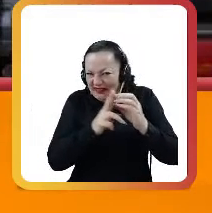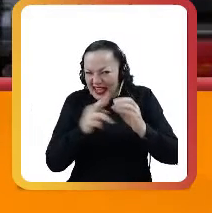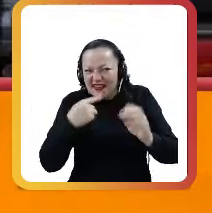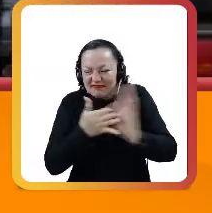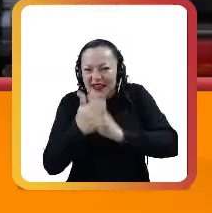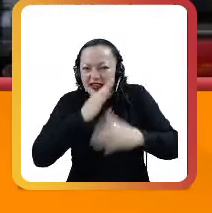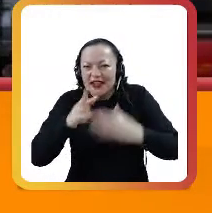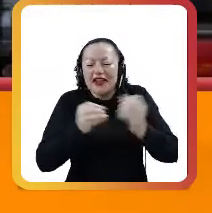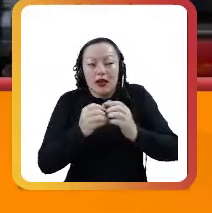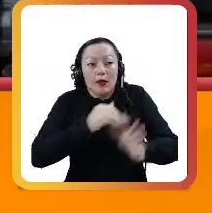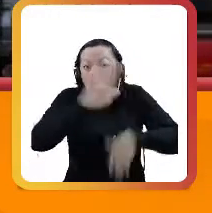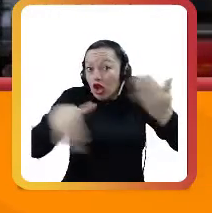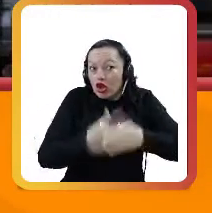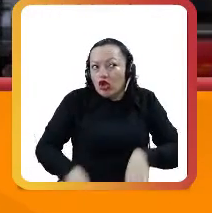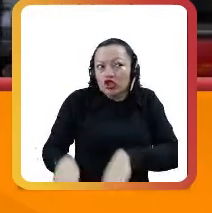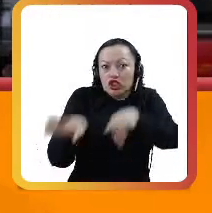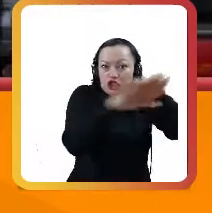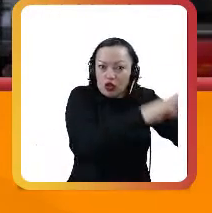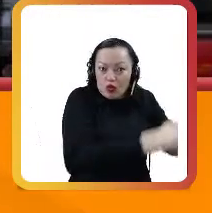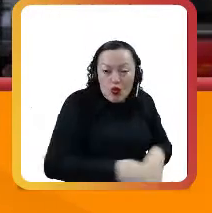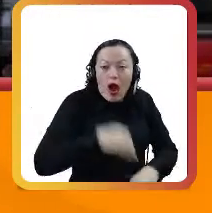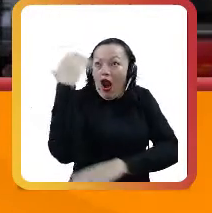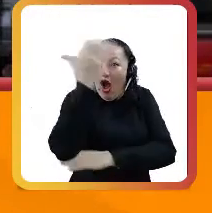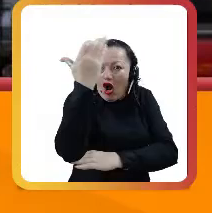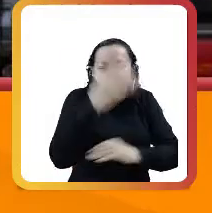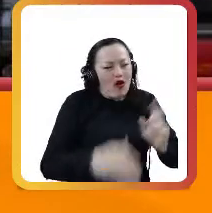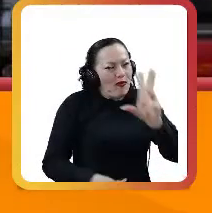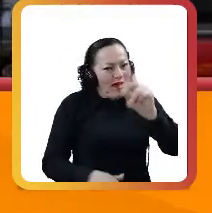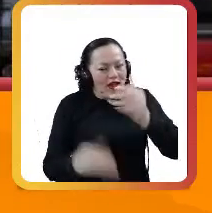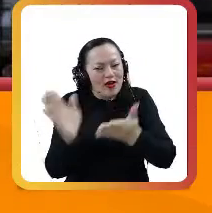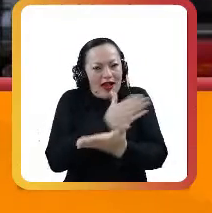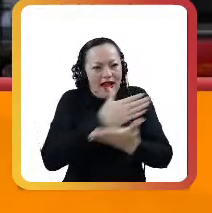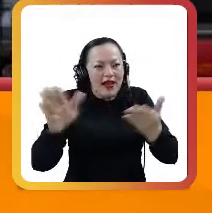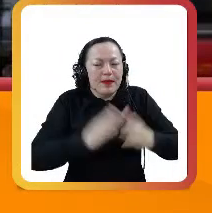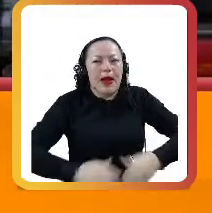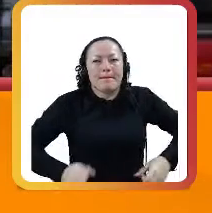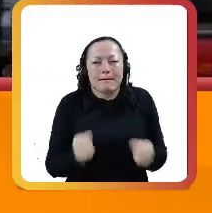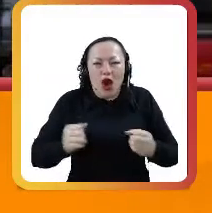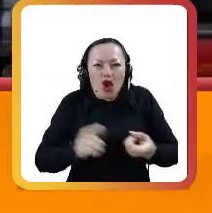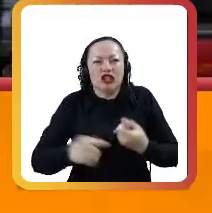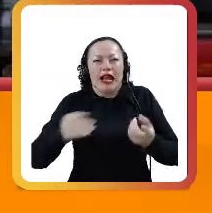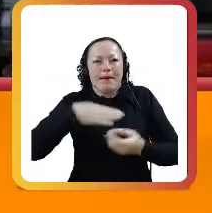para todos, sino simplemente es para Bogotá, para Medellín o para